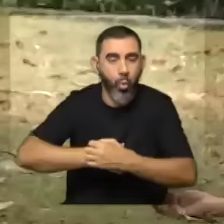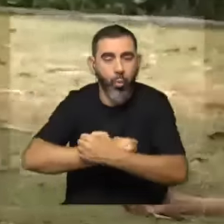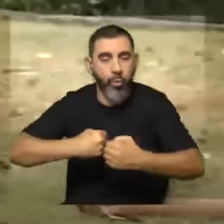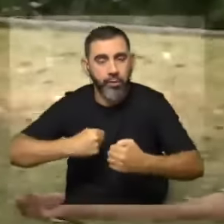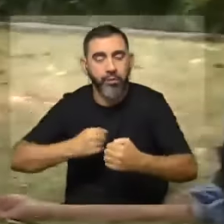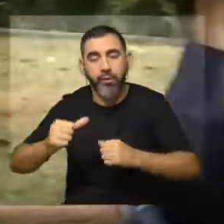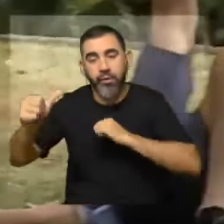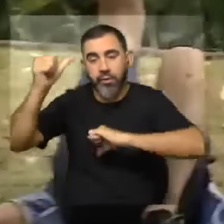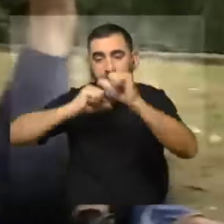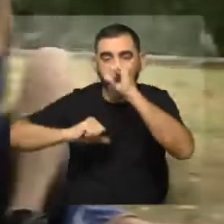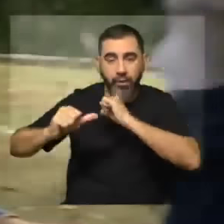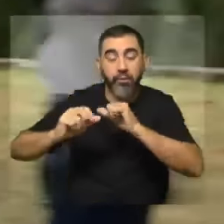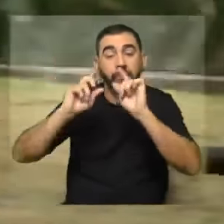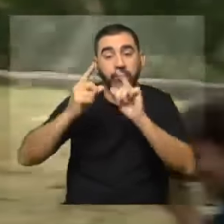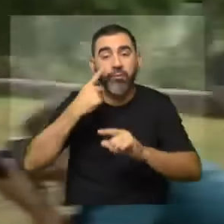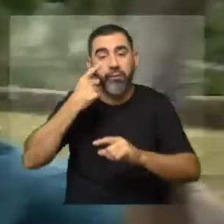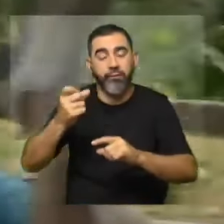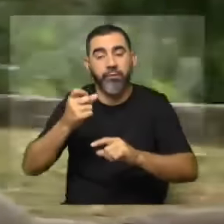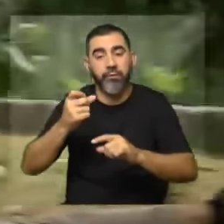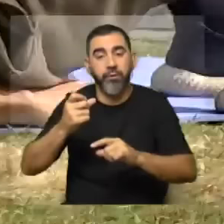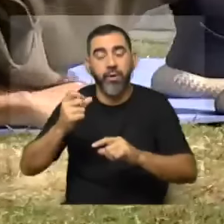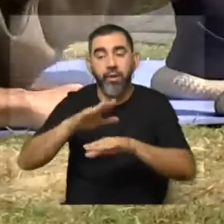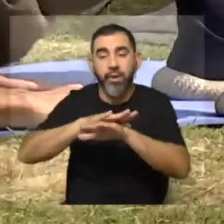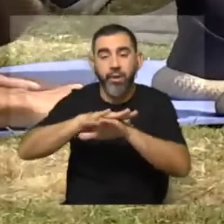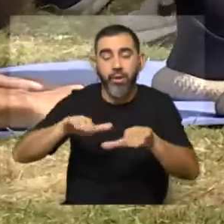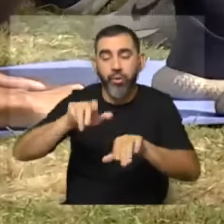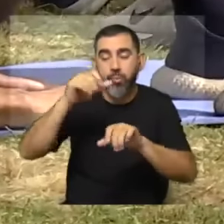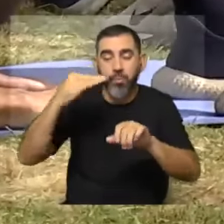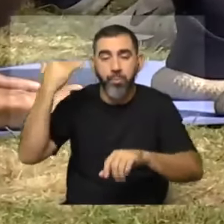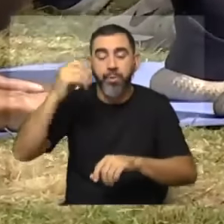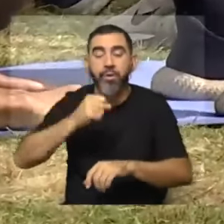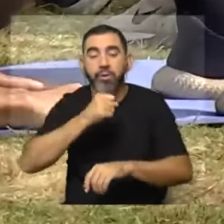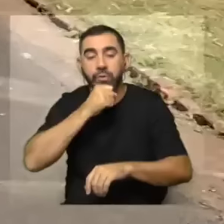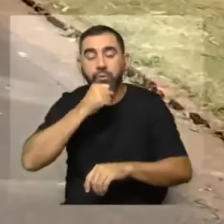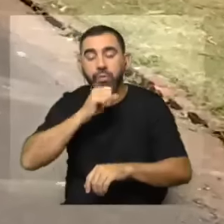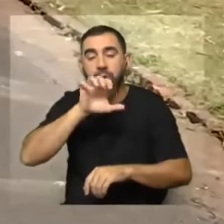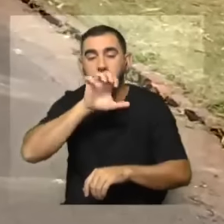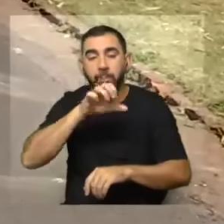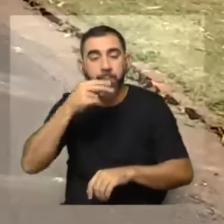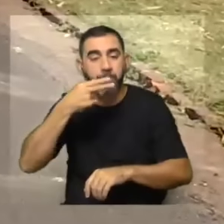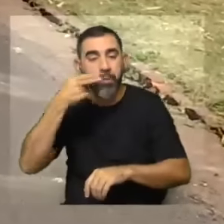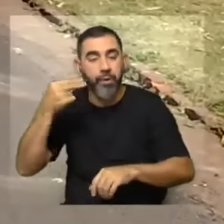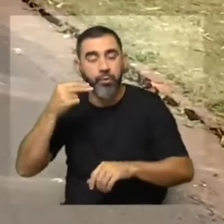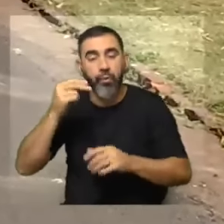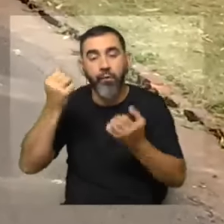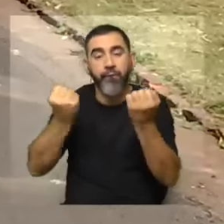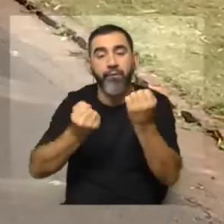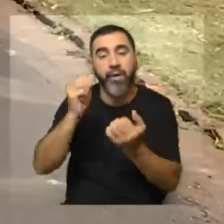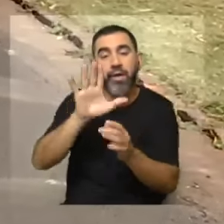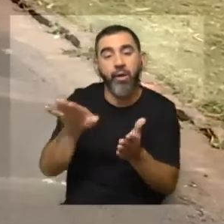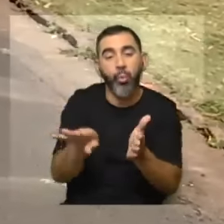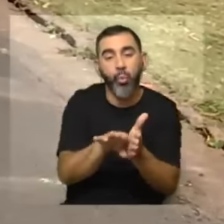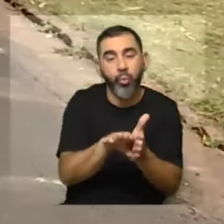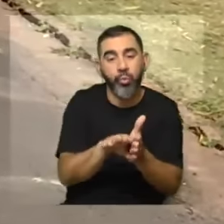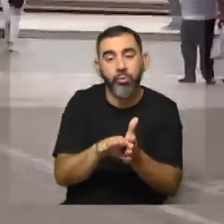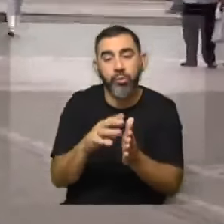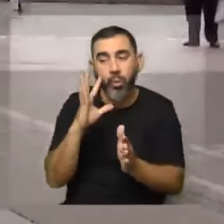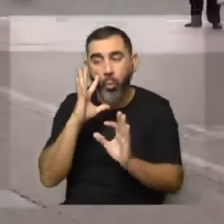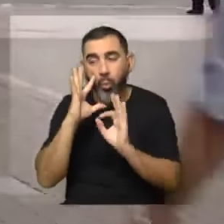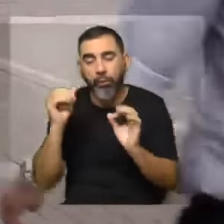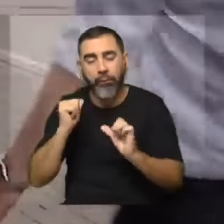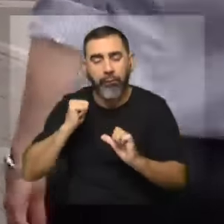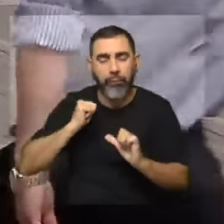vulnerabilidad además evitar la permanencia de niños personas adultas mayores y mascotas en vehículos estacionados prestar atención a síntomas de